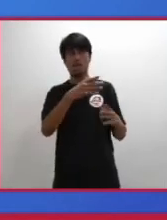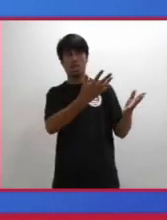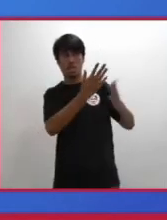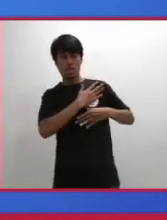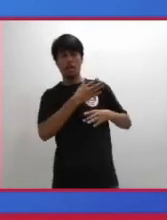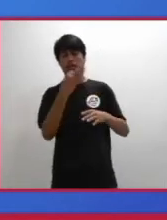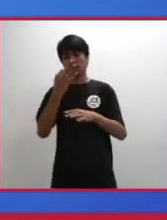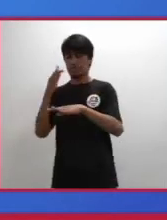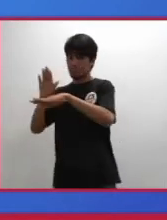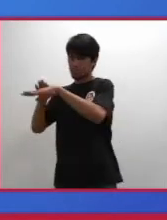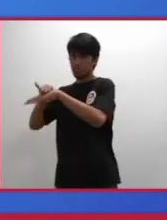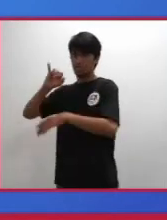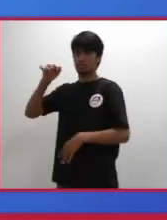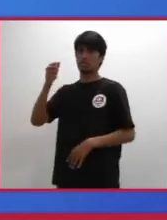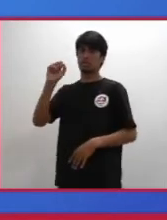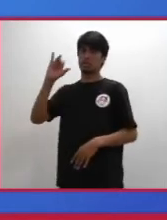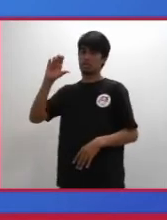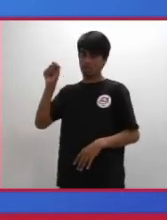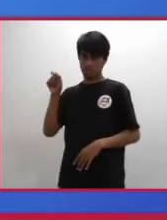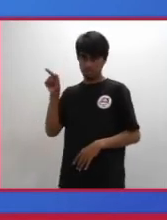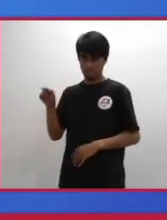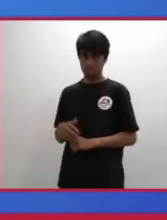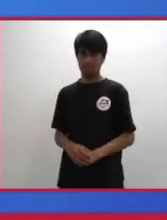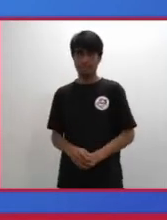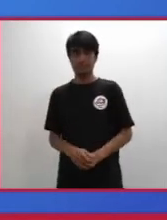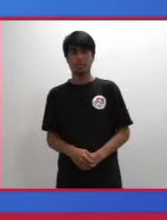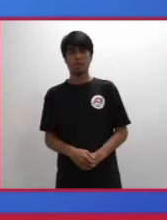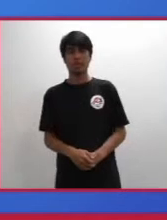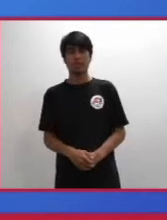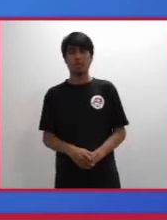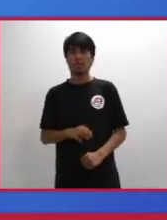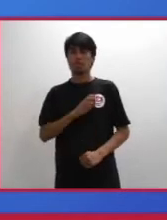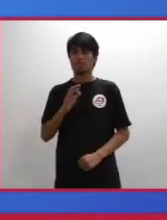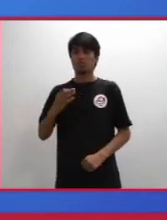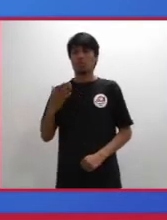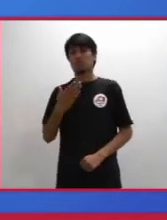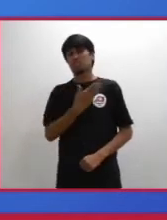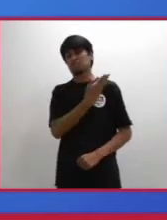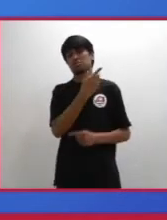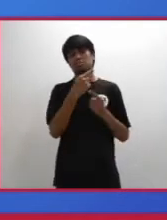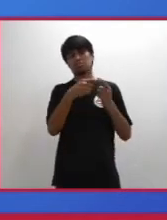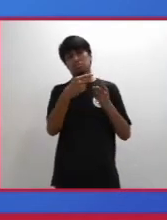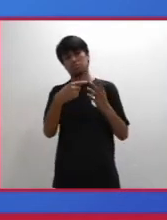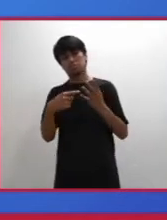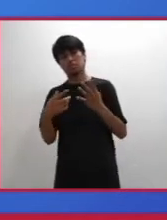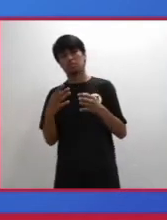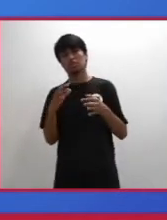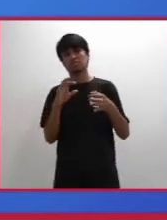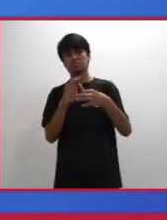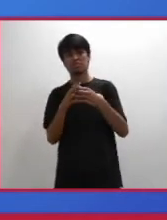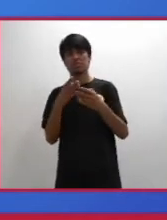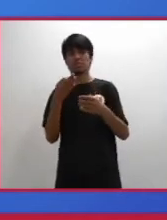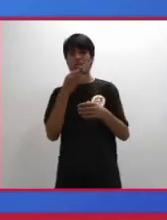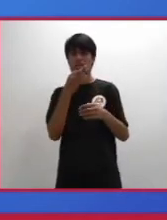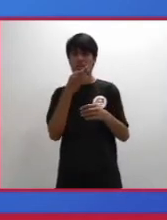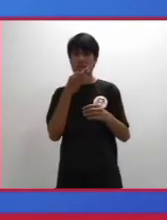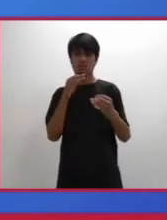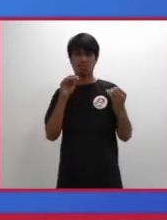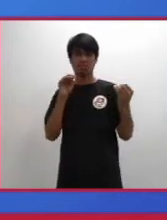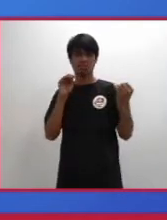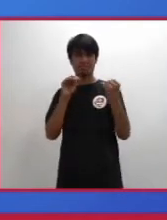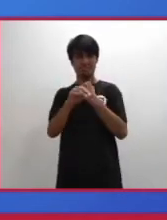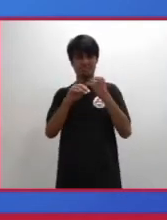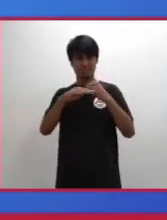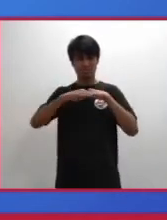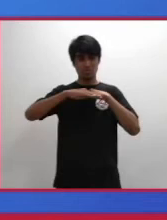JICA. Como así también otros tipos de accidentes similares a lo que hemos mencionado